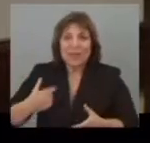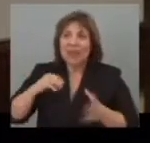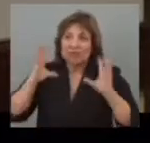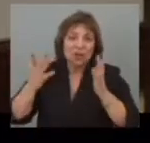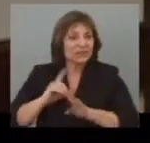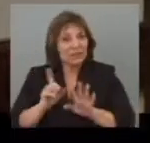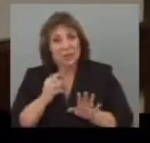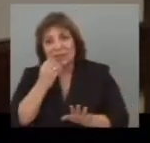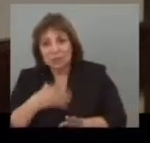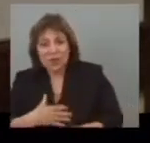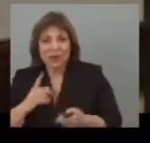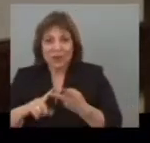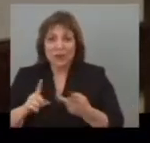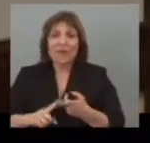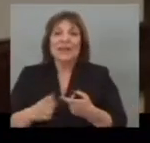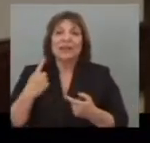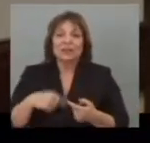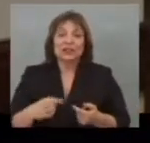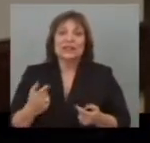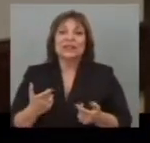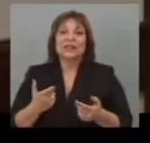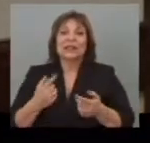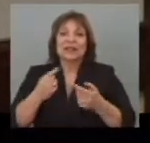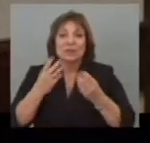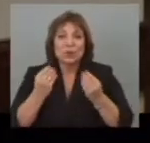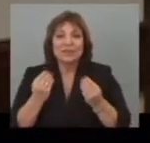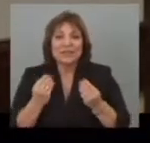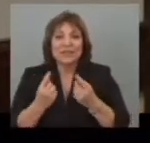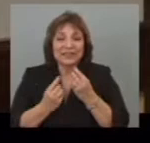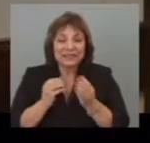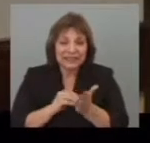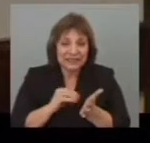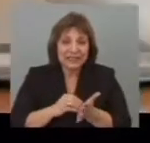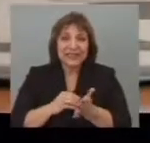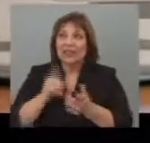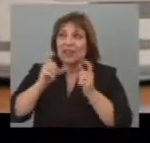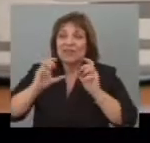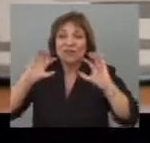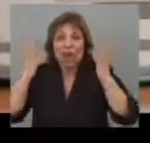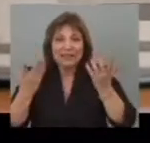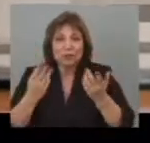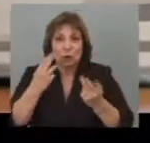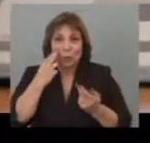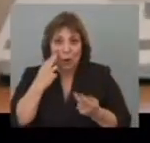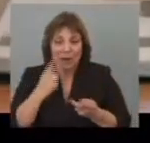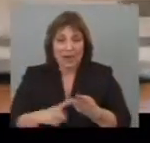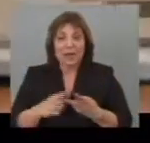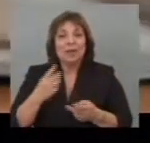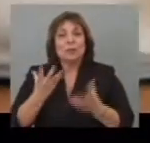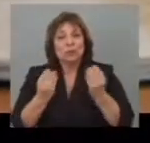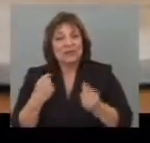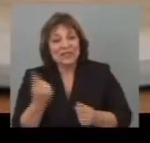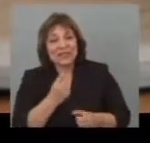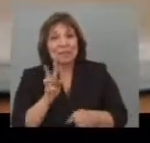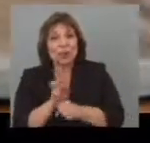Y adopta los puntos de vista del agresor, a veces para anticiparse a él y evitar episodios violentos. Muchas veces la protección de los hijos